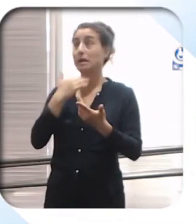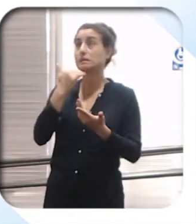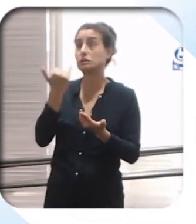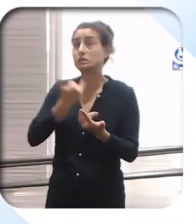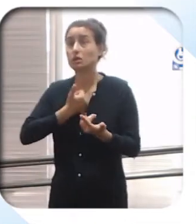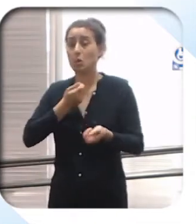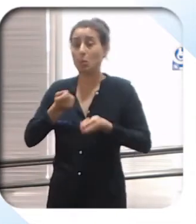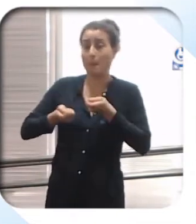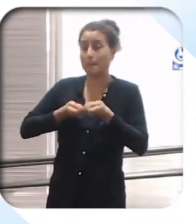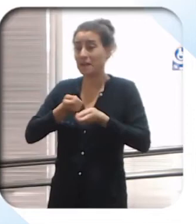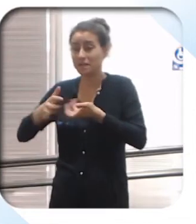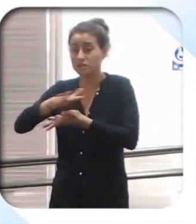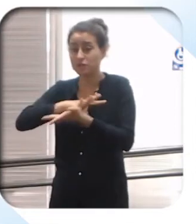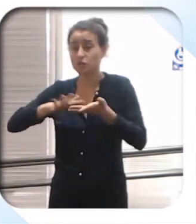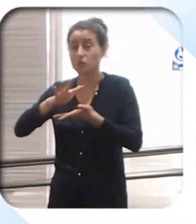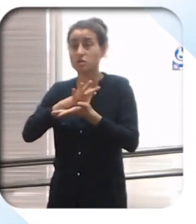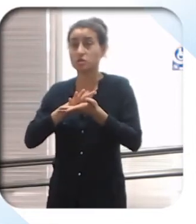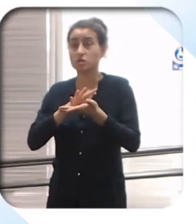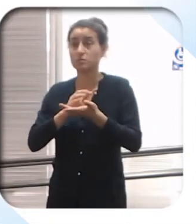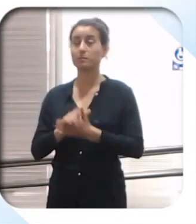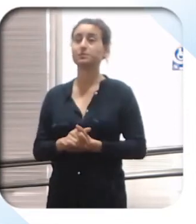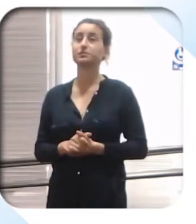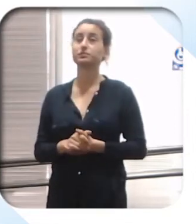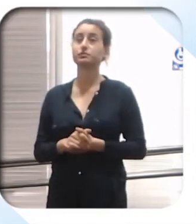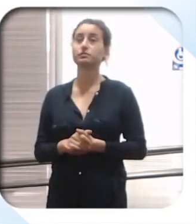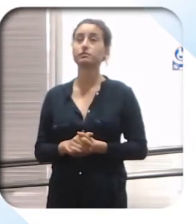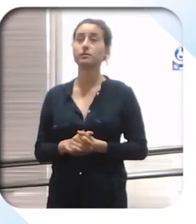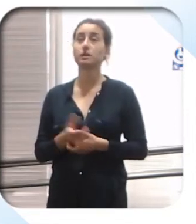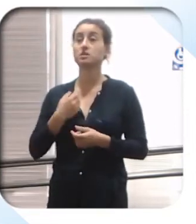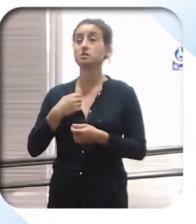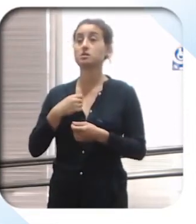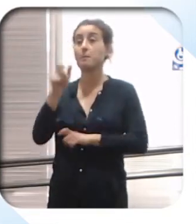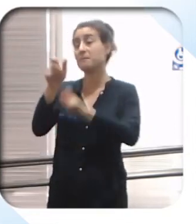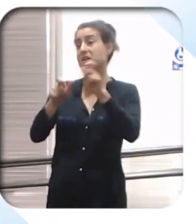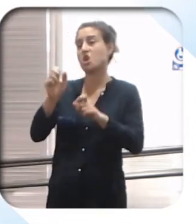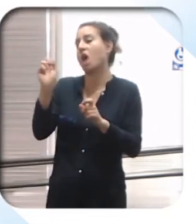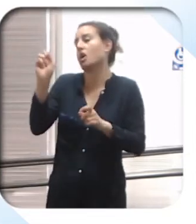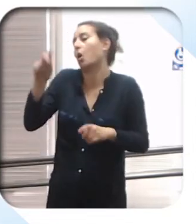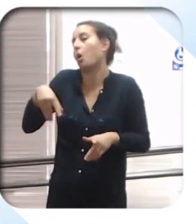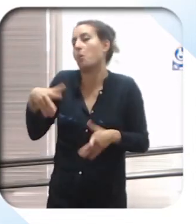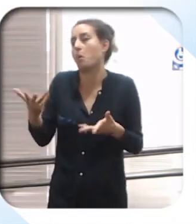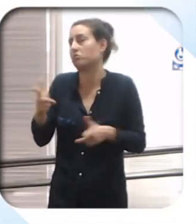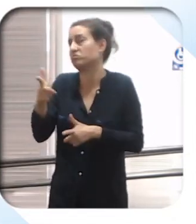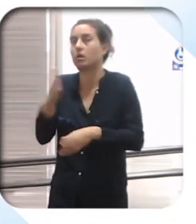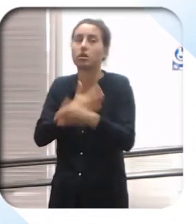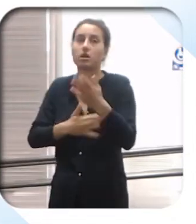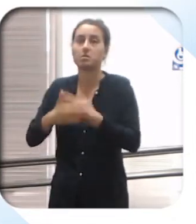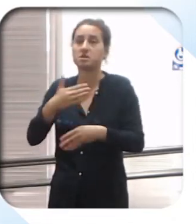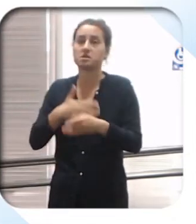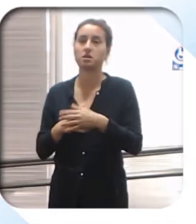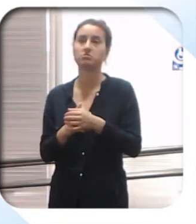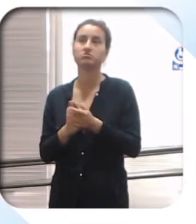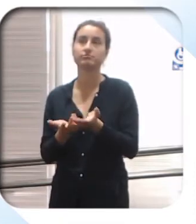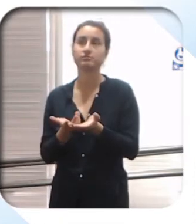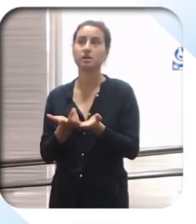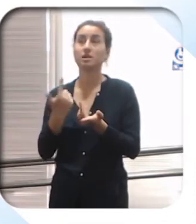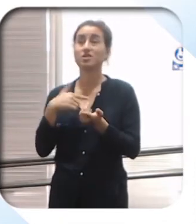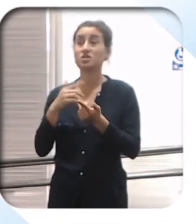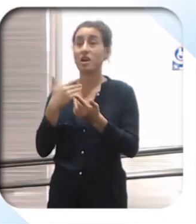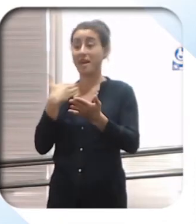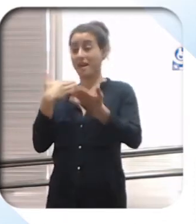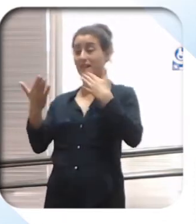cómo manejar. Si se produce en gente común, por decirlo de alguna manera, cuando no manejamos el